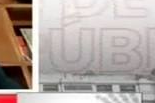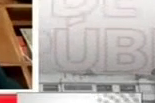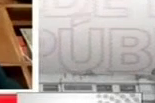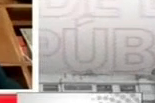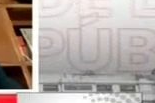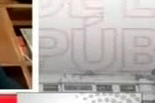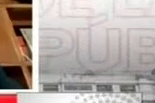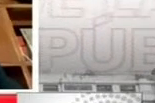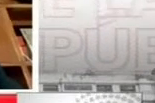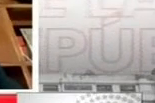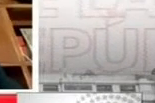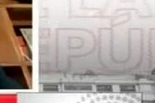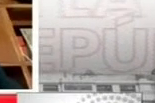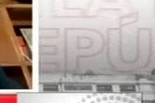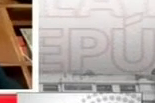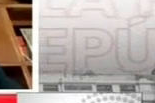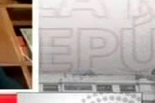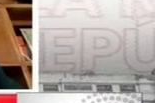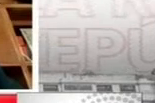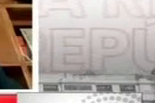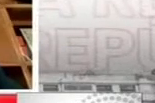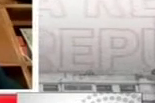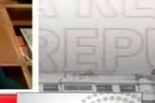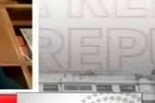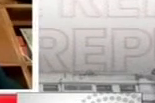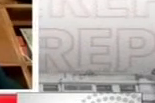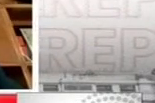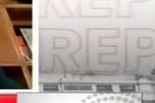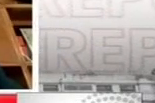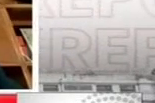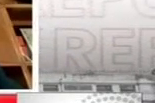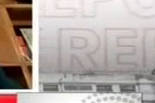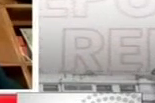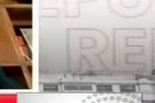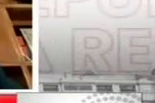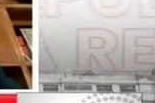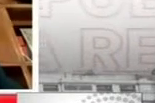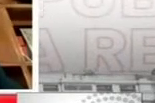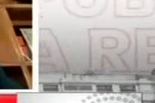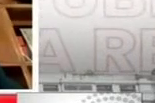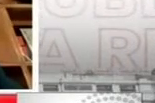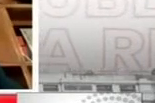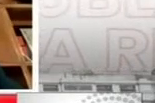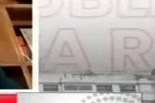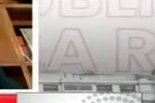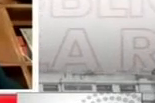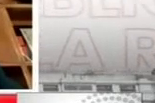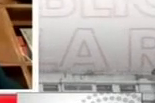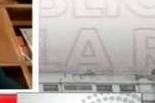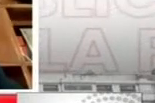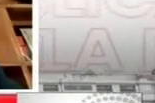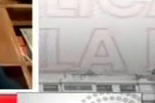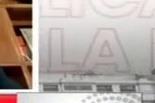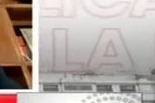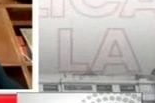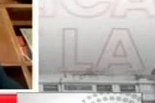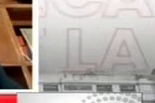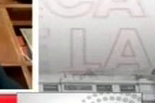tener impuestos, vamos a generar empleo, vamos a reactivar la